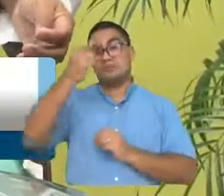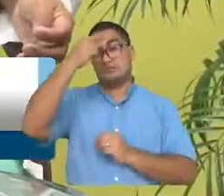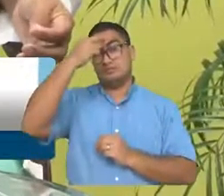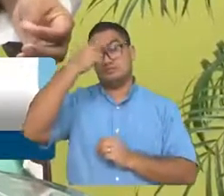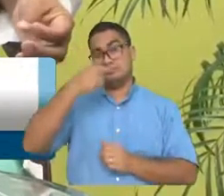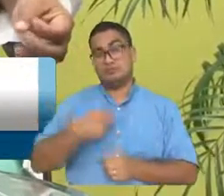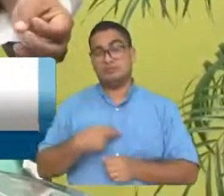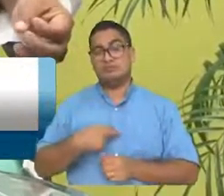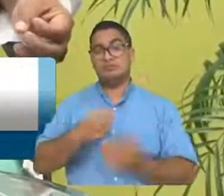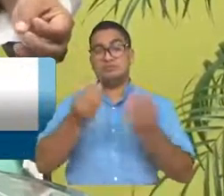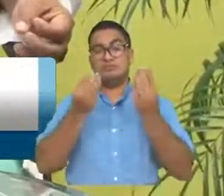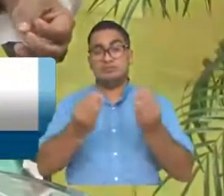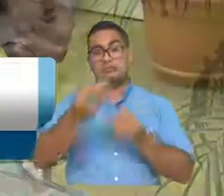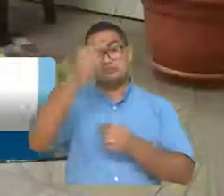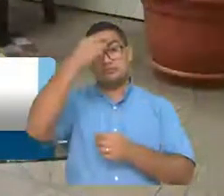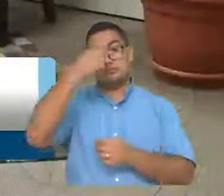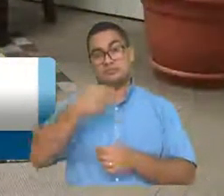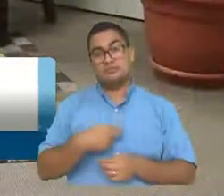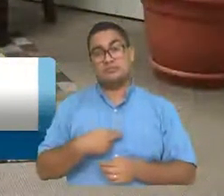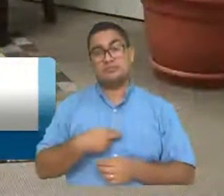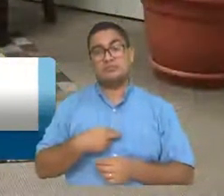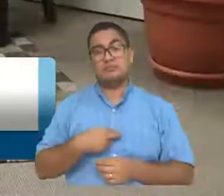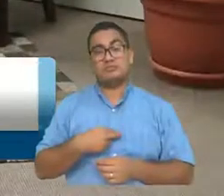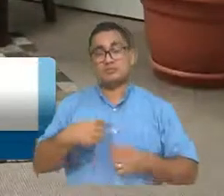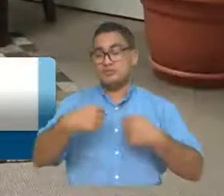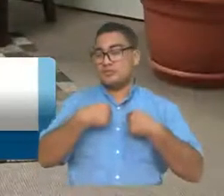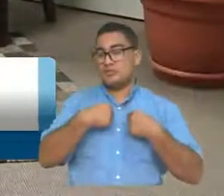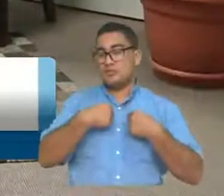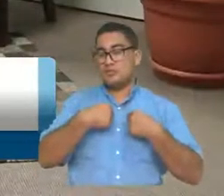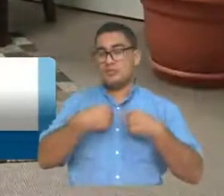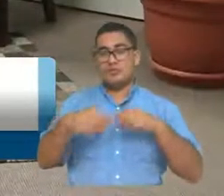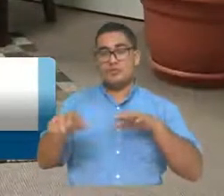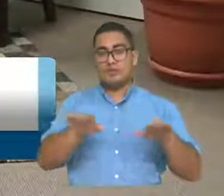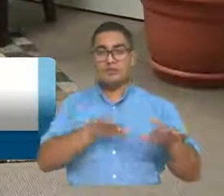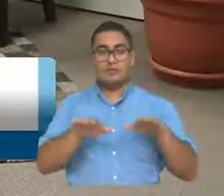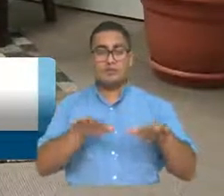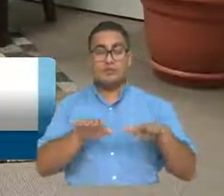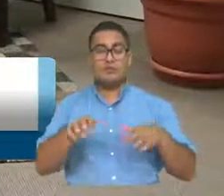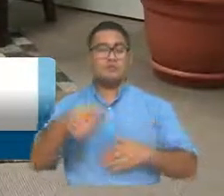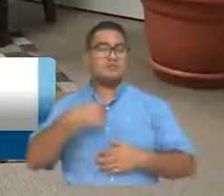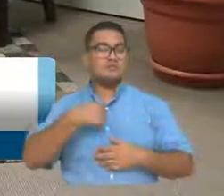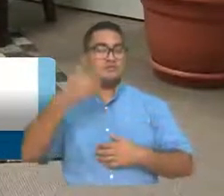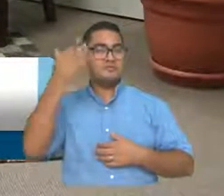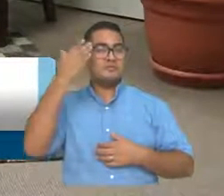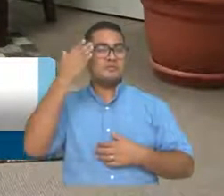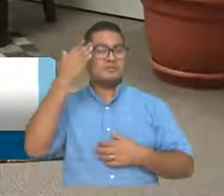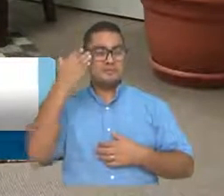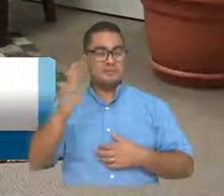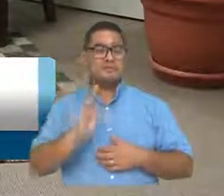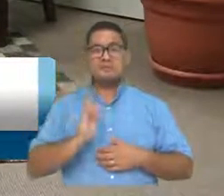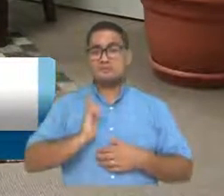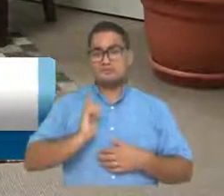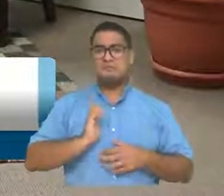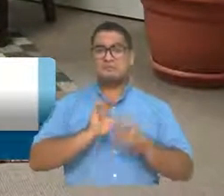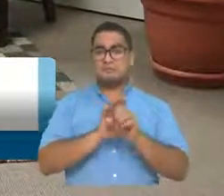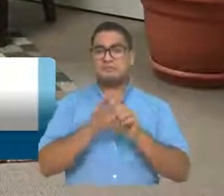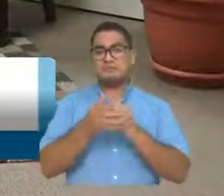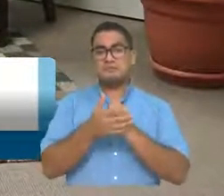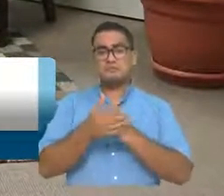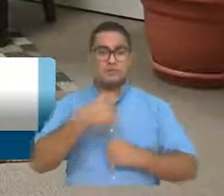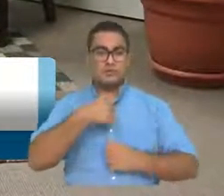arriba para abajo. Y andan en la calle como que si no andan nada, o como que si no tuviesen